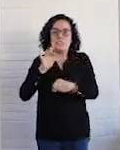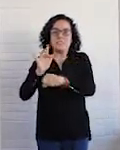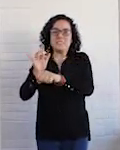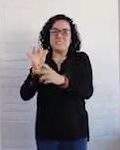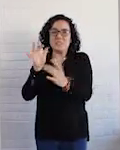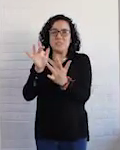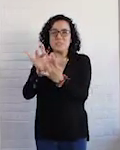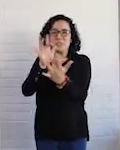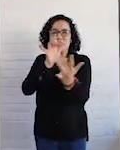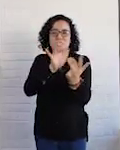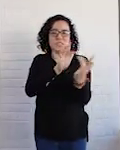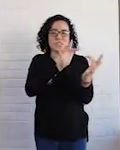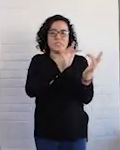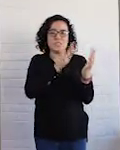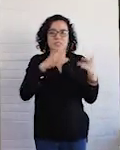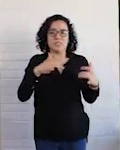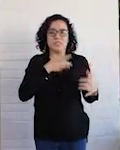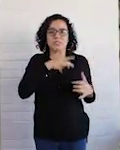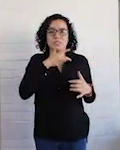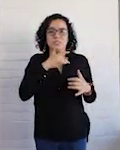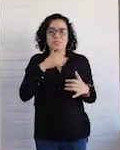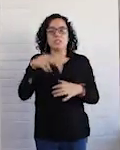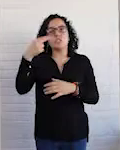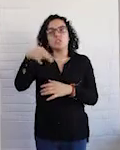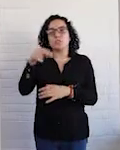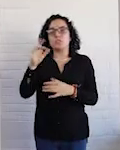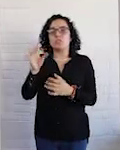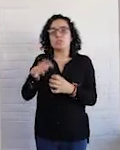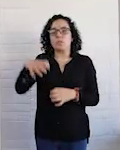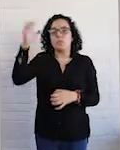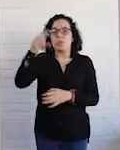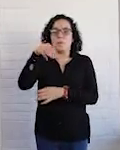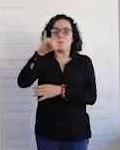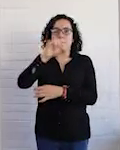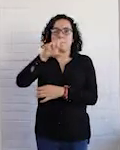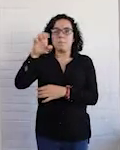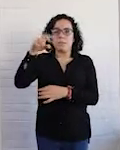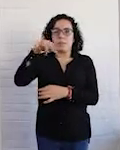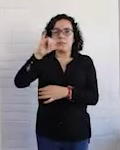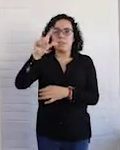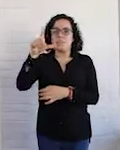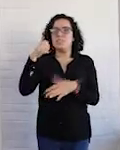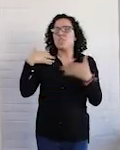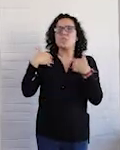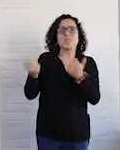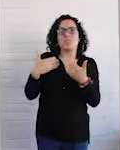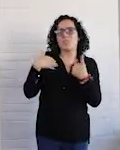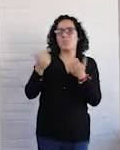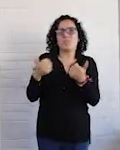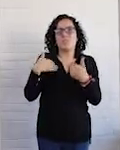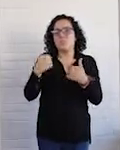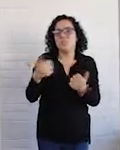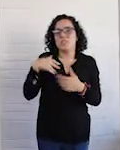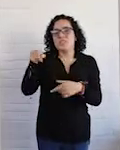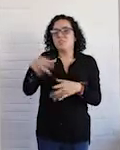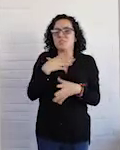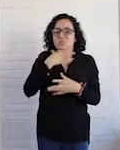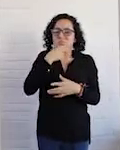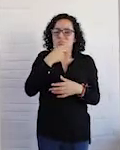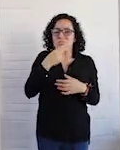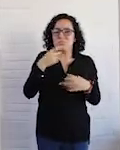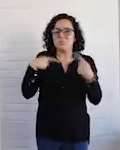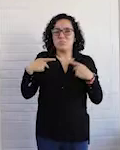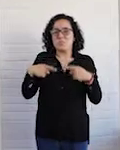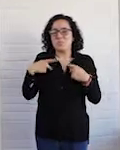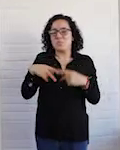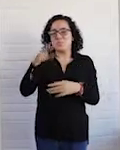manera. Por un lado están los millennials, que ya debemos estar todos hartos de que dicen que nadie tiene a los millennials. ¡Ay, Dios mío santo! ¿Cómo no se